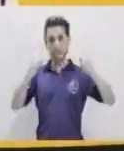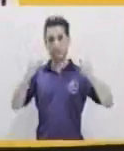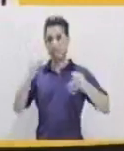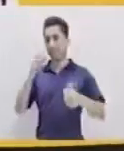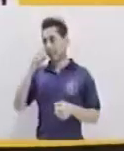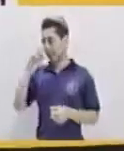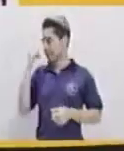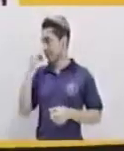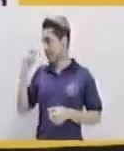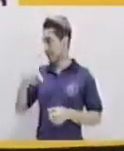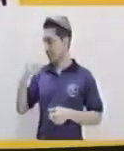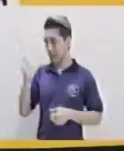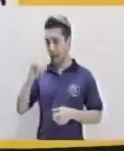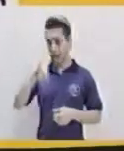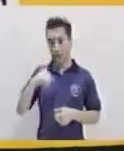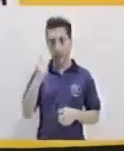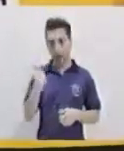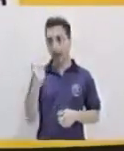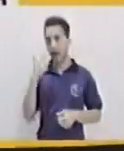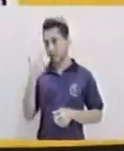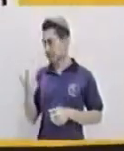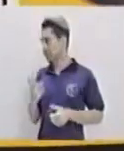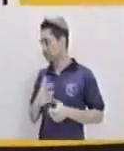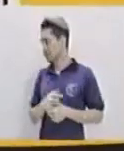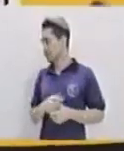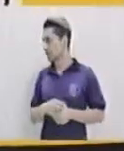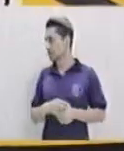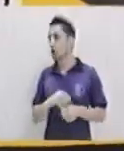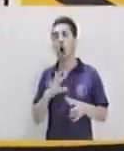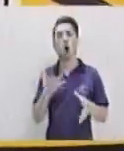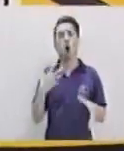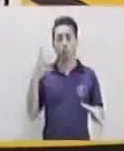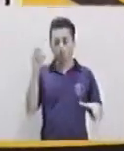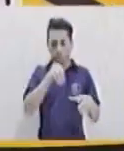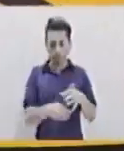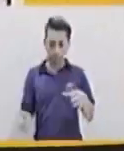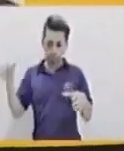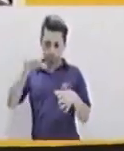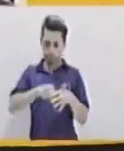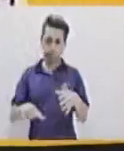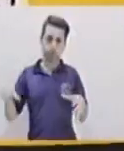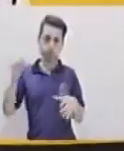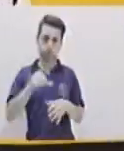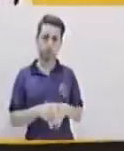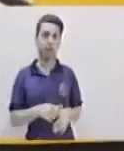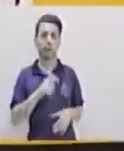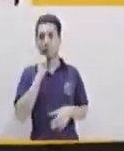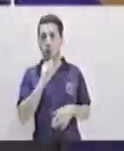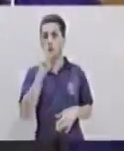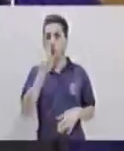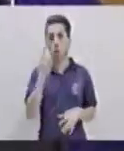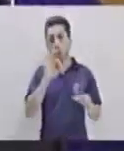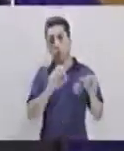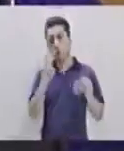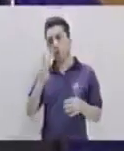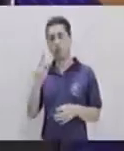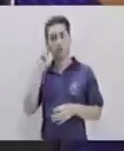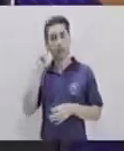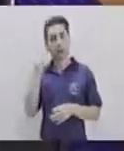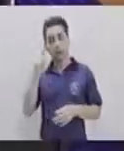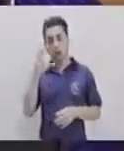tu comunidad hay tinajas? Sí, claro que sí. ¿En qué las puedes? ¿Cuánto podrá contener una tinaja? Tal vez